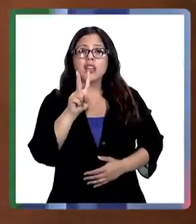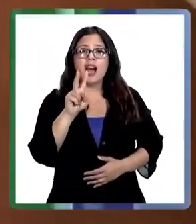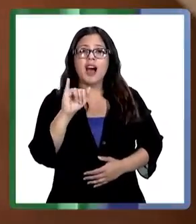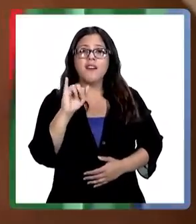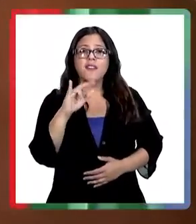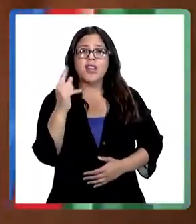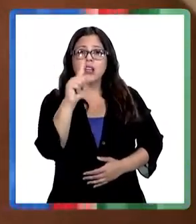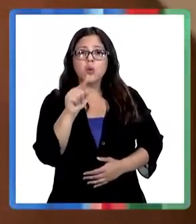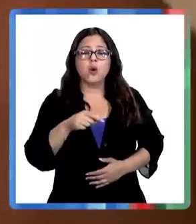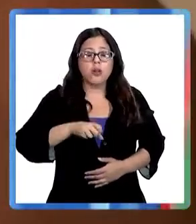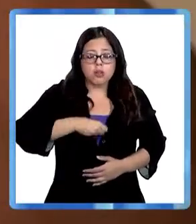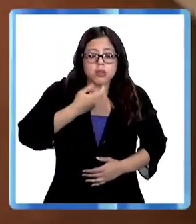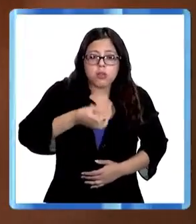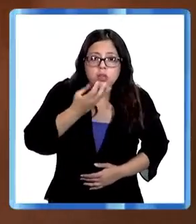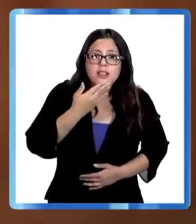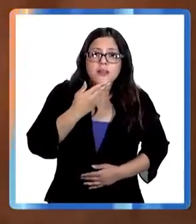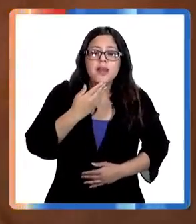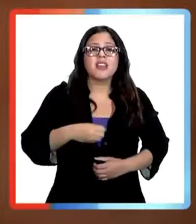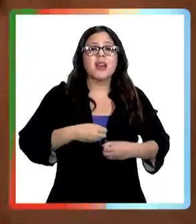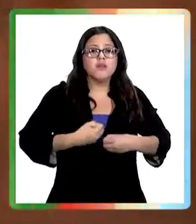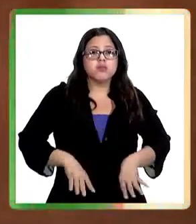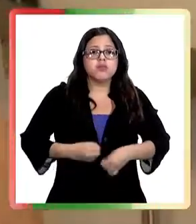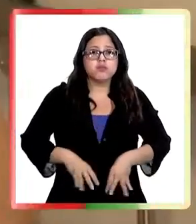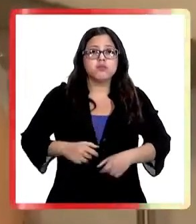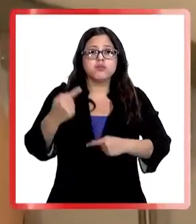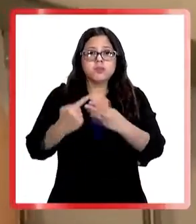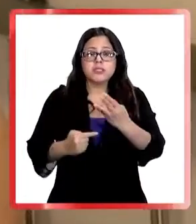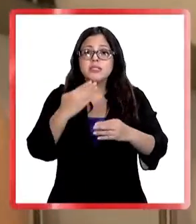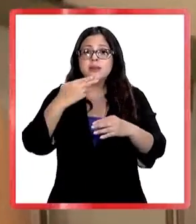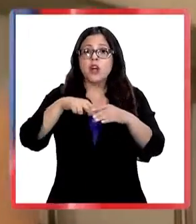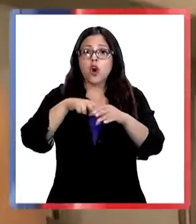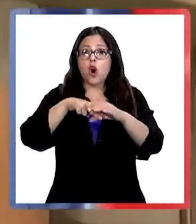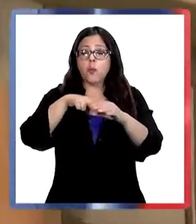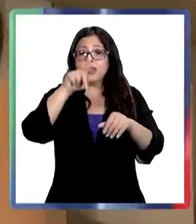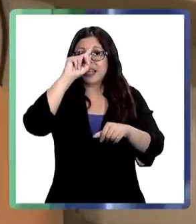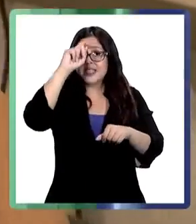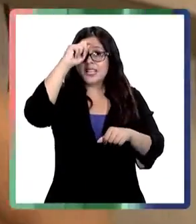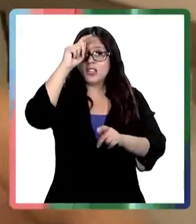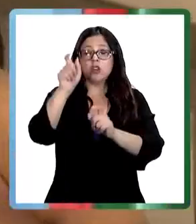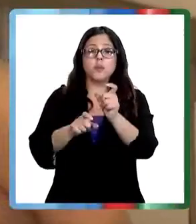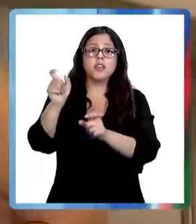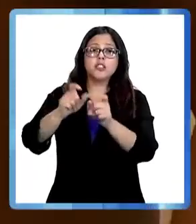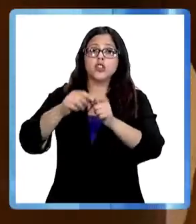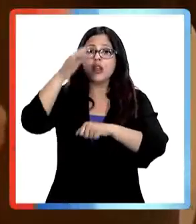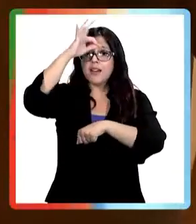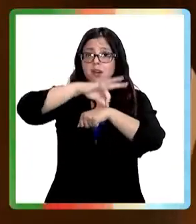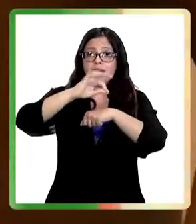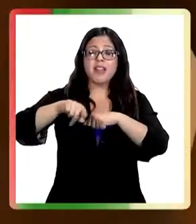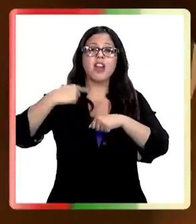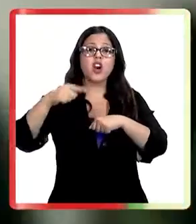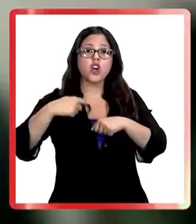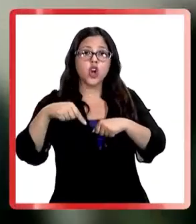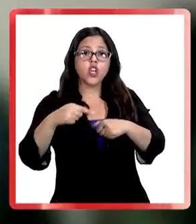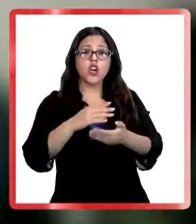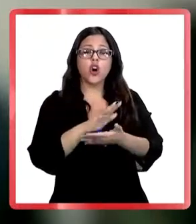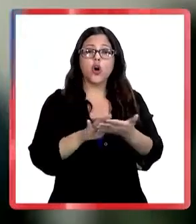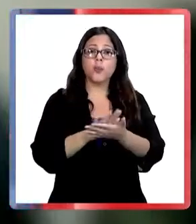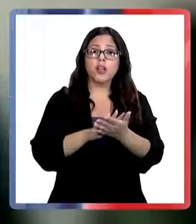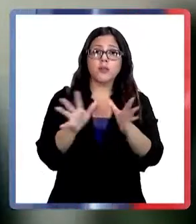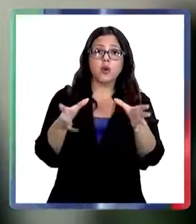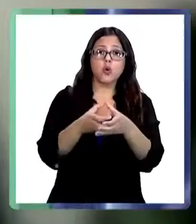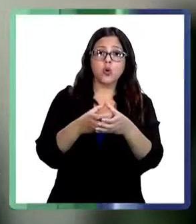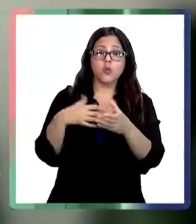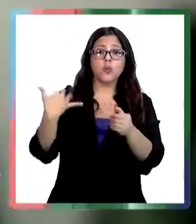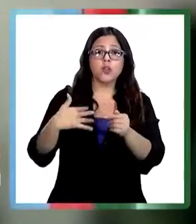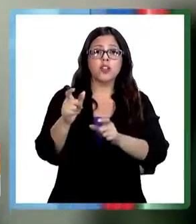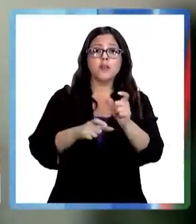dan diarrea, vómito, y se están hospitalizando los pacientes crónicos con enfermedades de base. Acá, por ejemplo, tenemos un